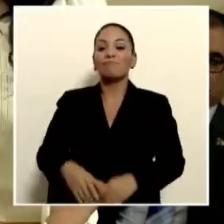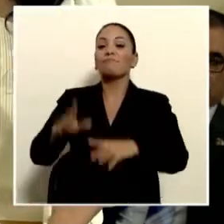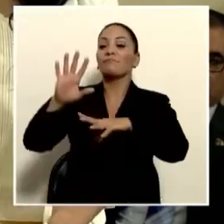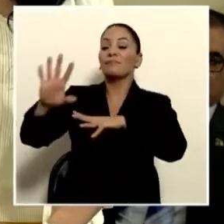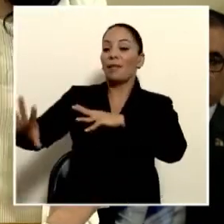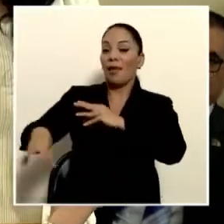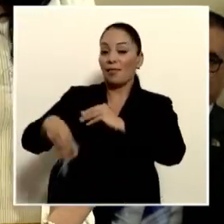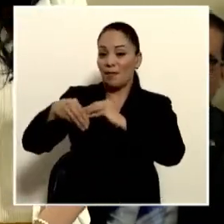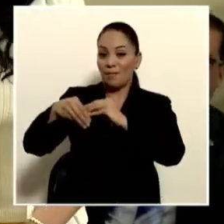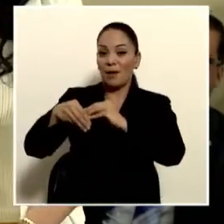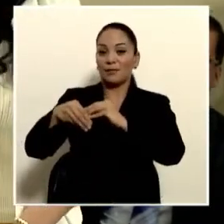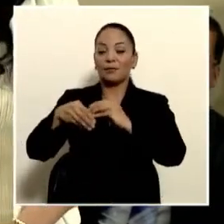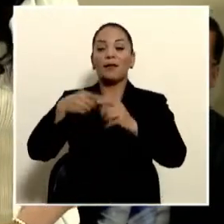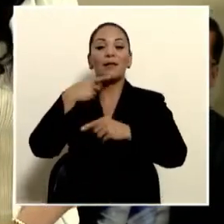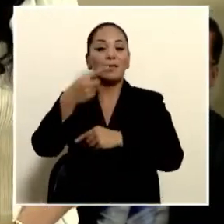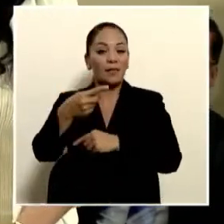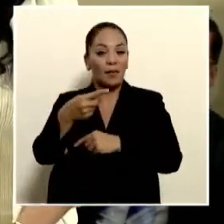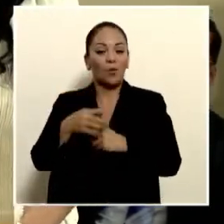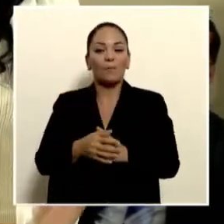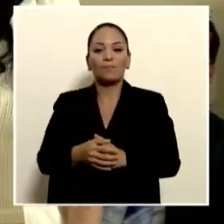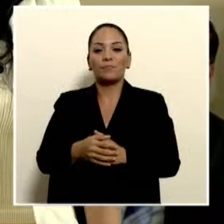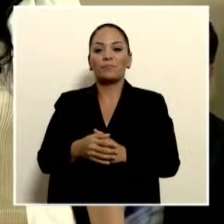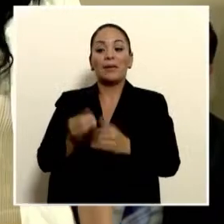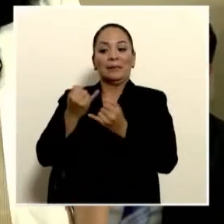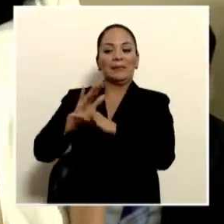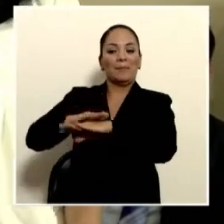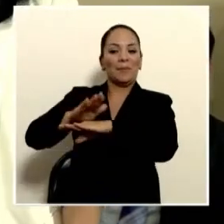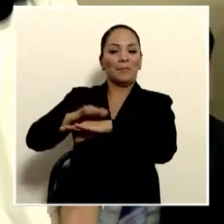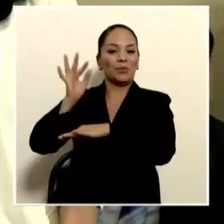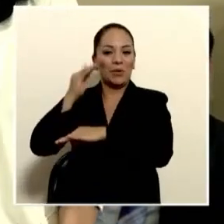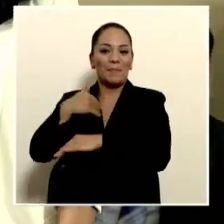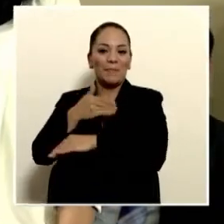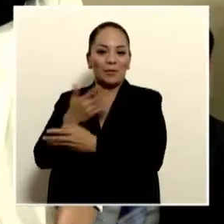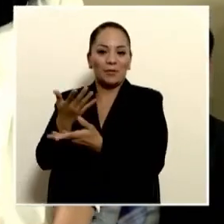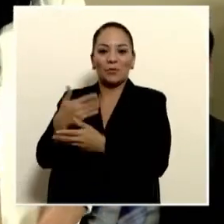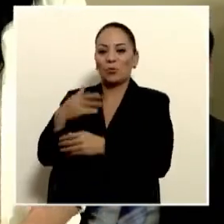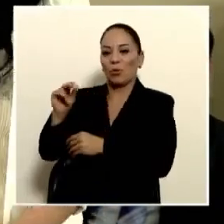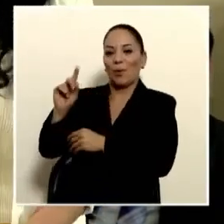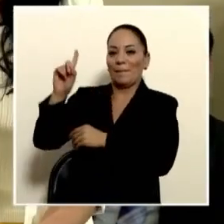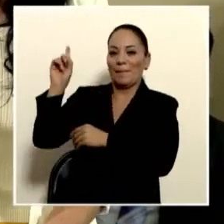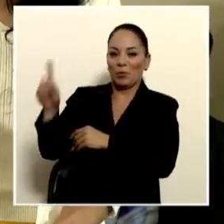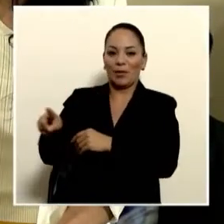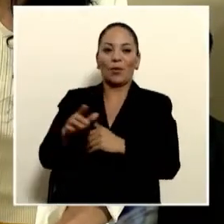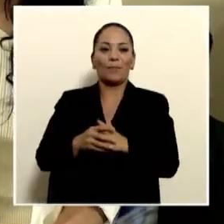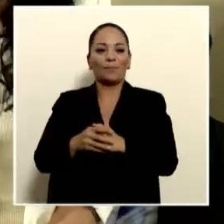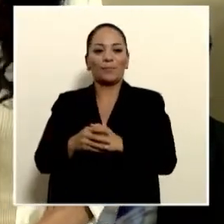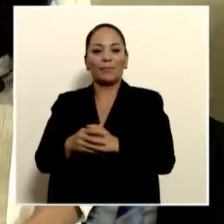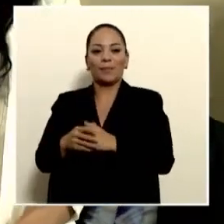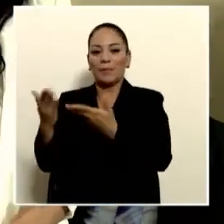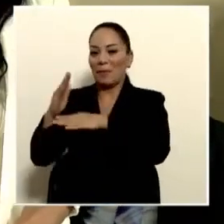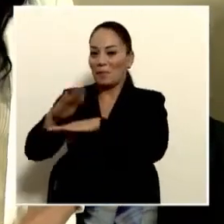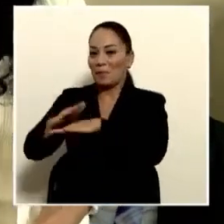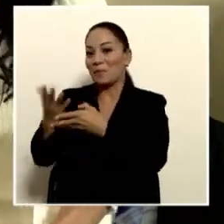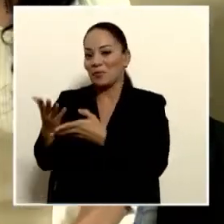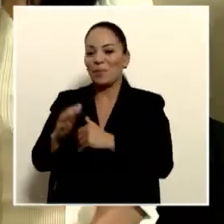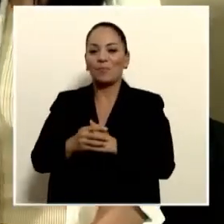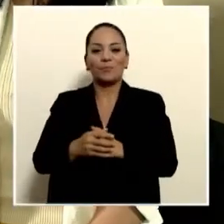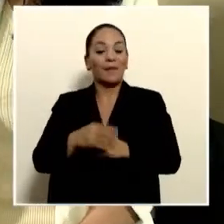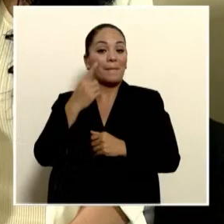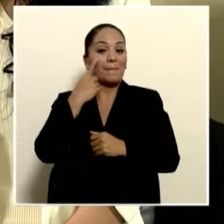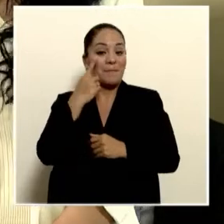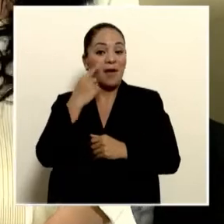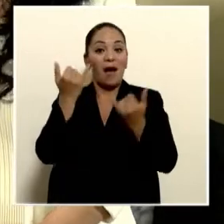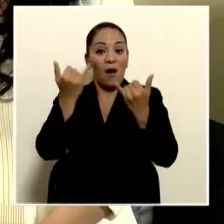Además, me permito adelantar sin el permiso de la señora ministra, porque no le he preguntado si me lo da, que está